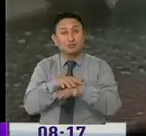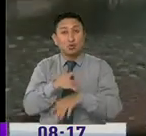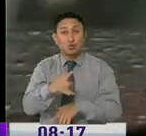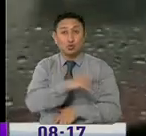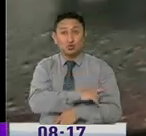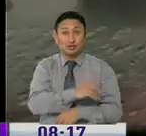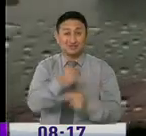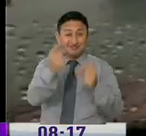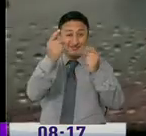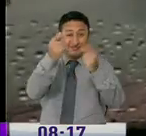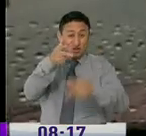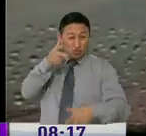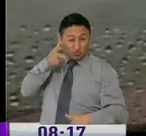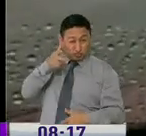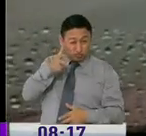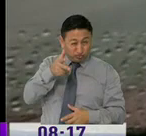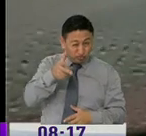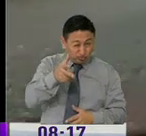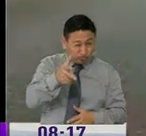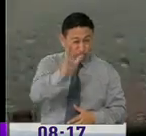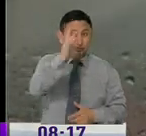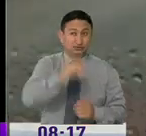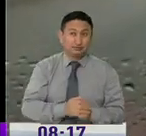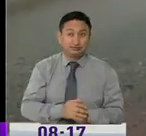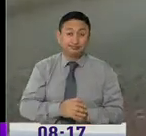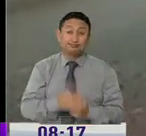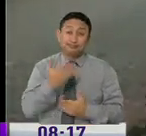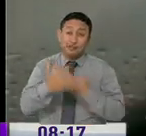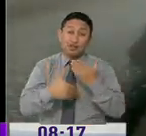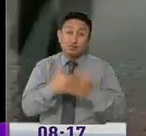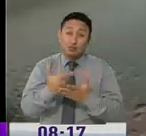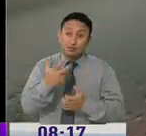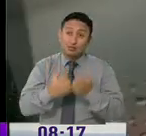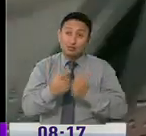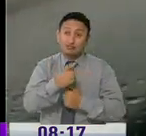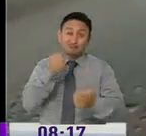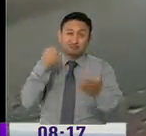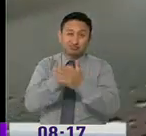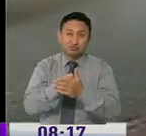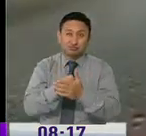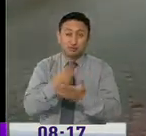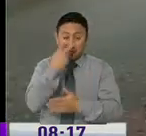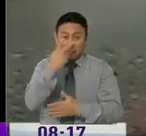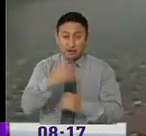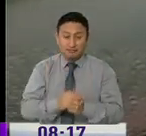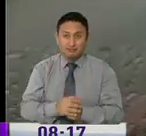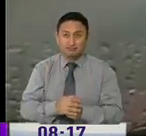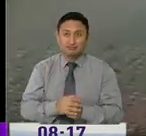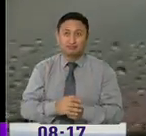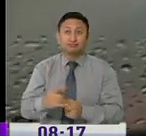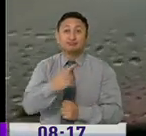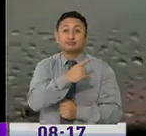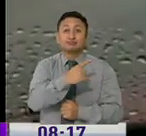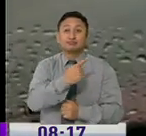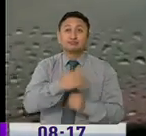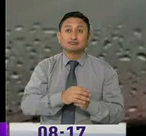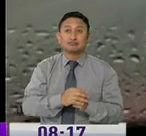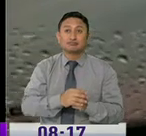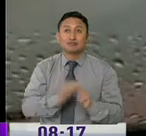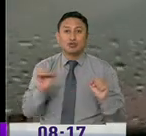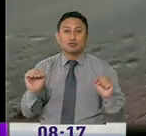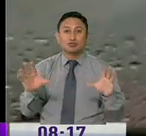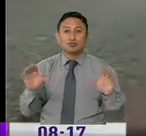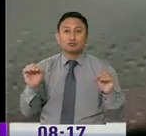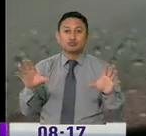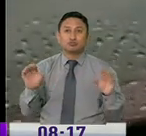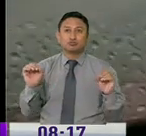las normas de velocidad, la seguridad vigente, seguramente vamos a tener accidentes. Pues miren, ahí está. Esa es la normativa, ir con luces